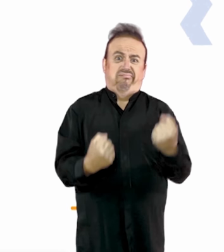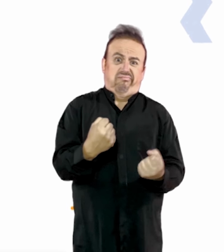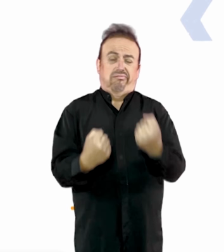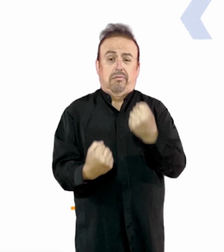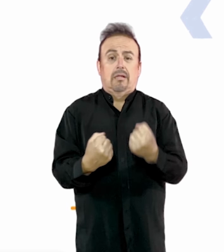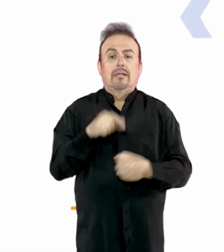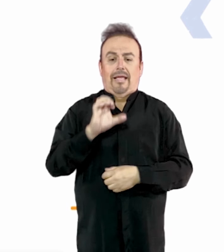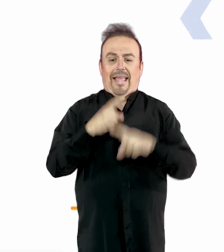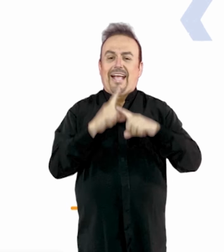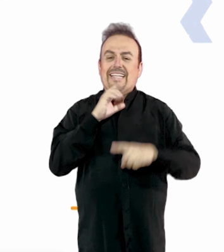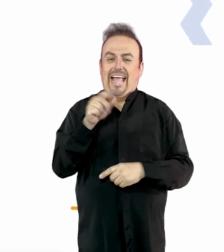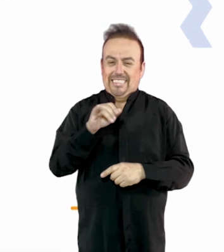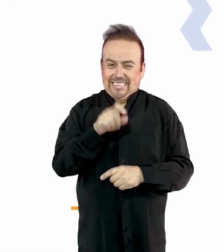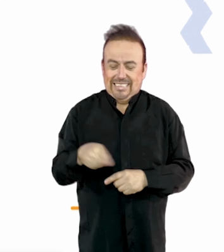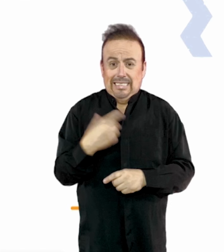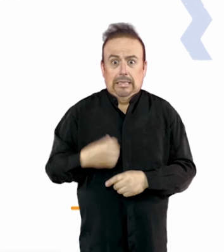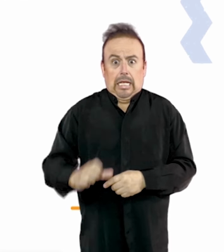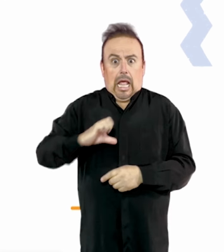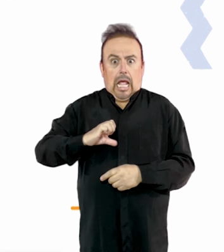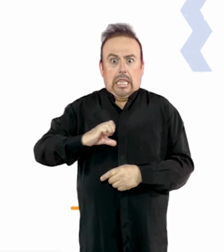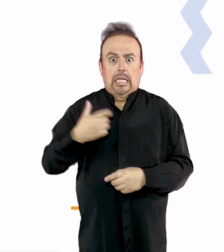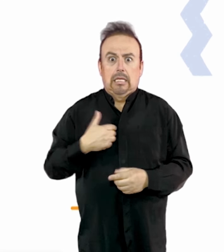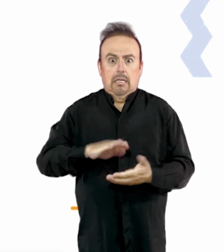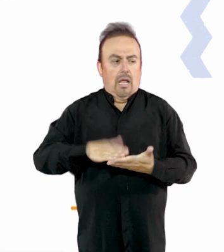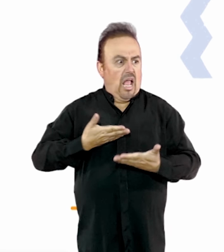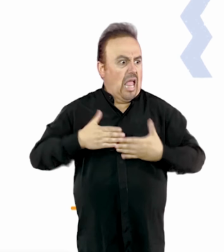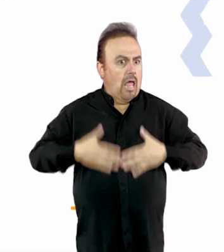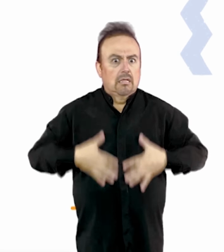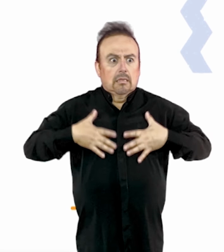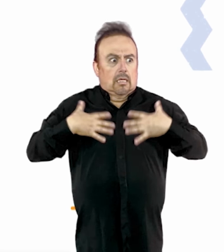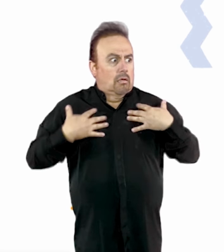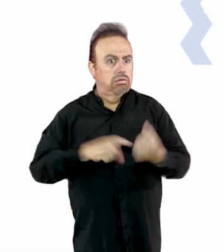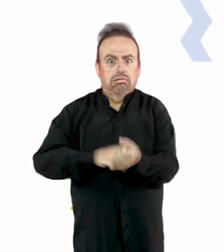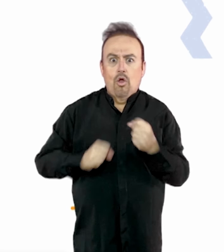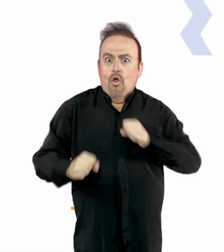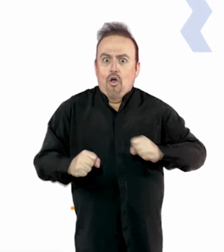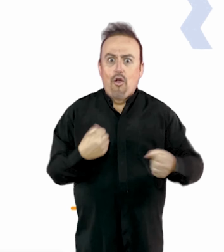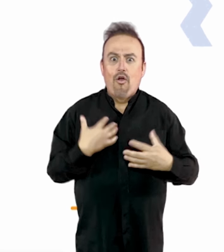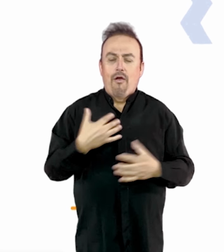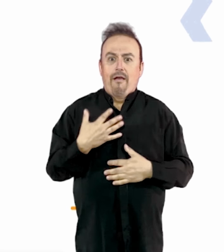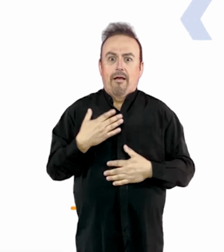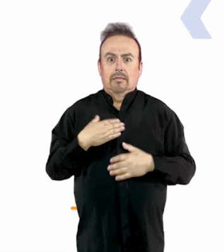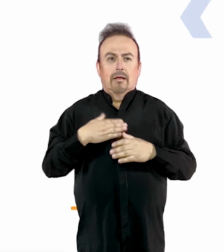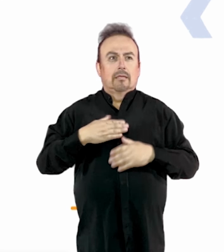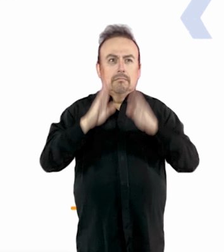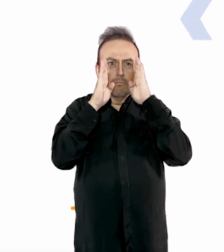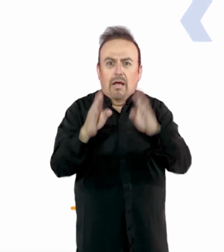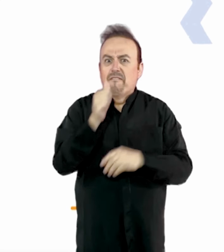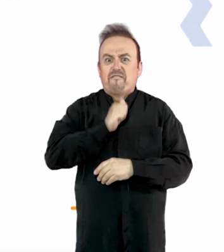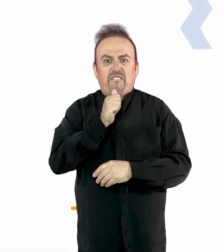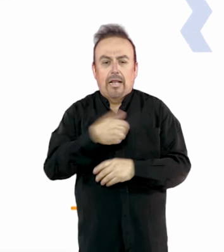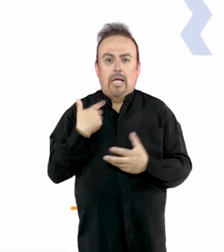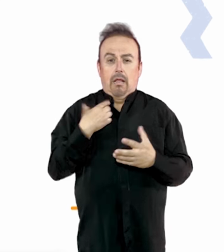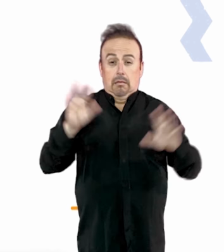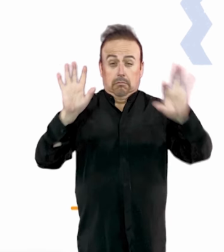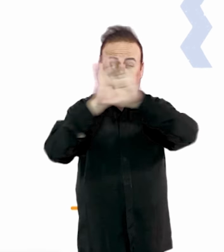conducción. El éxtasis produce estimulación y estado de excitación o aceleramiento, falta de concentración y atención y